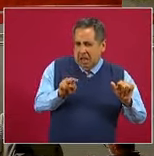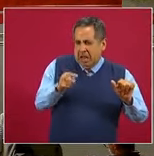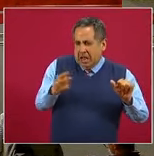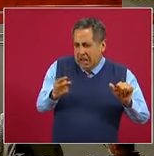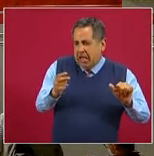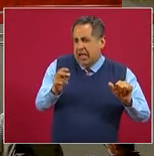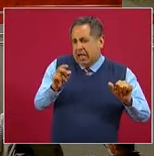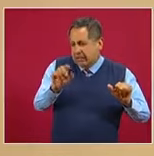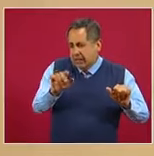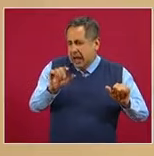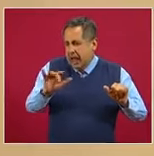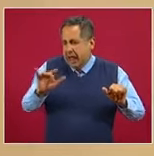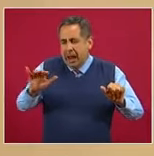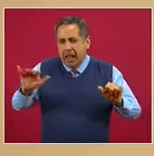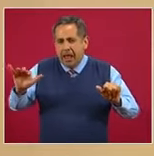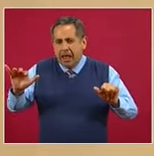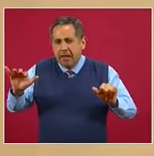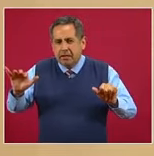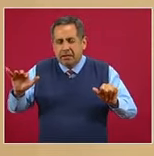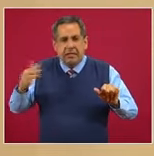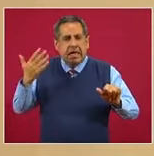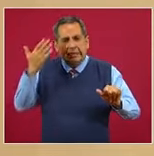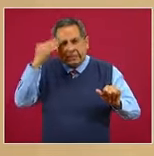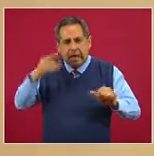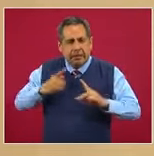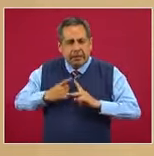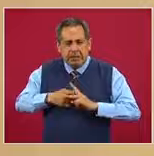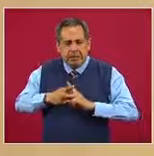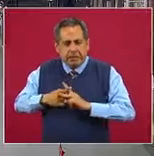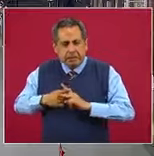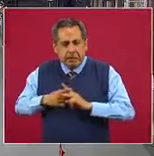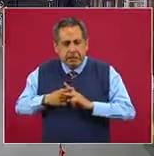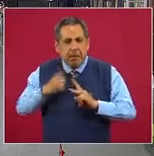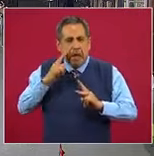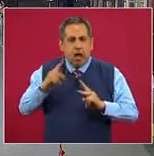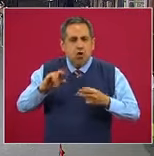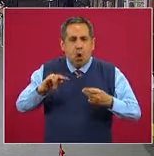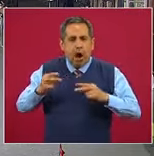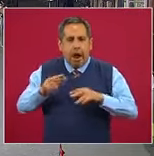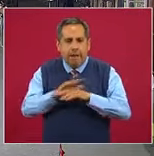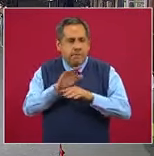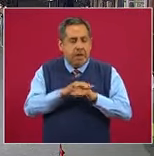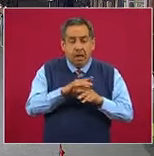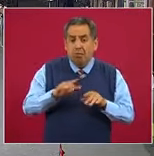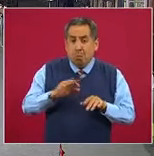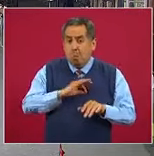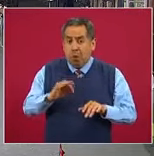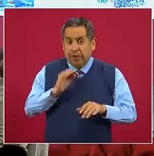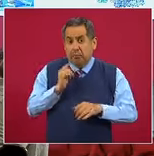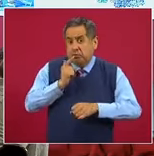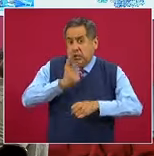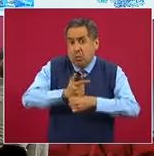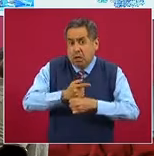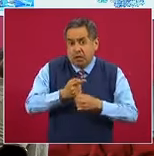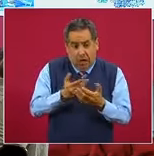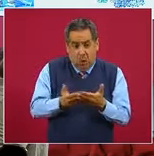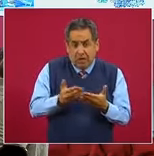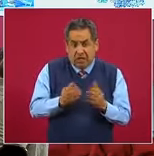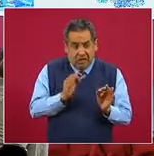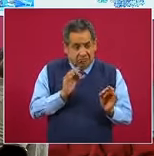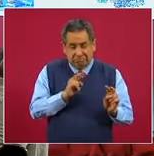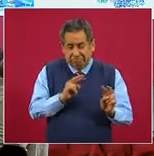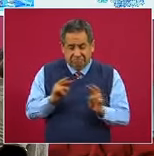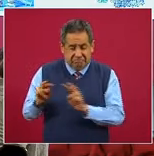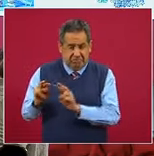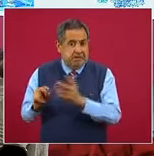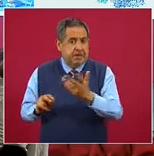algunas zonas o regiones específicas del virus que puedan o no cambiar y alterar o no la biología de estos organismos. Y